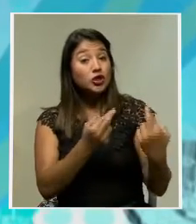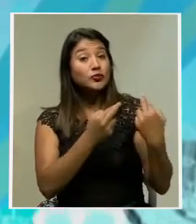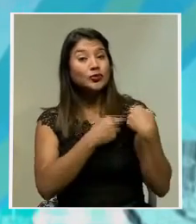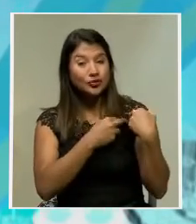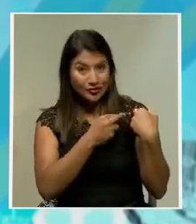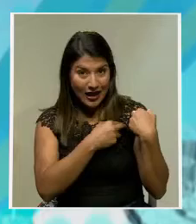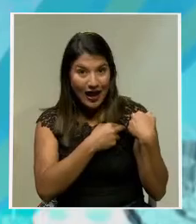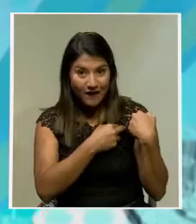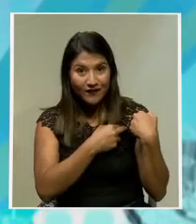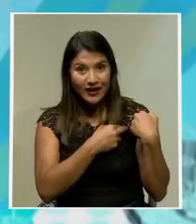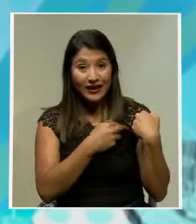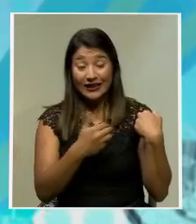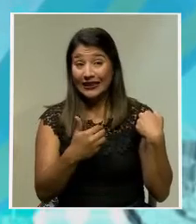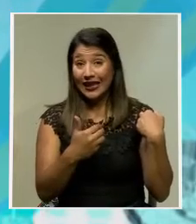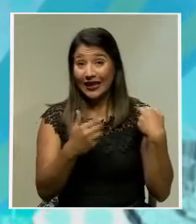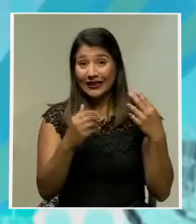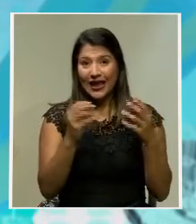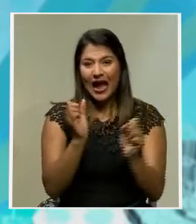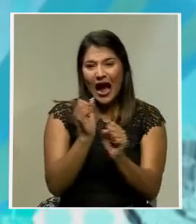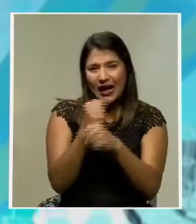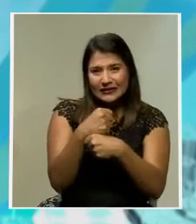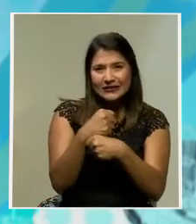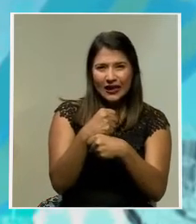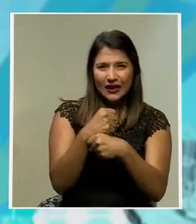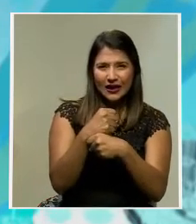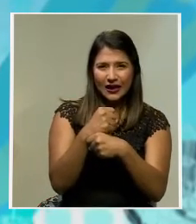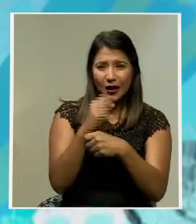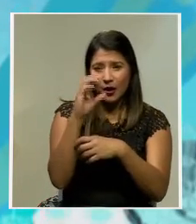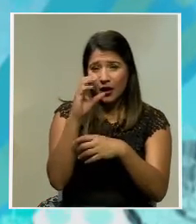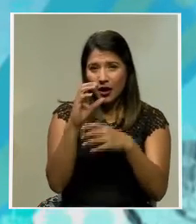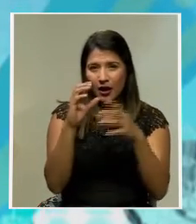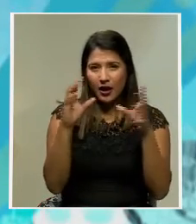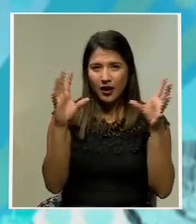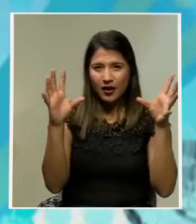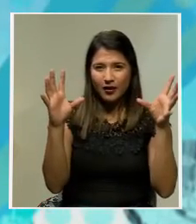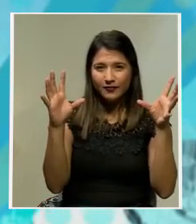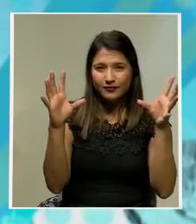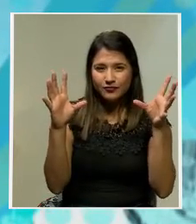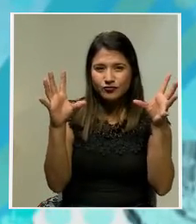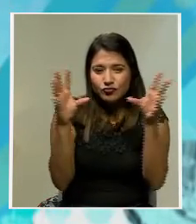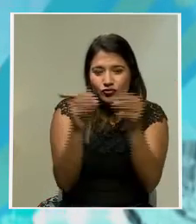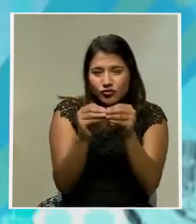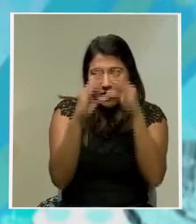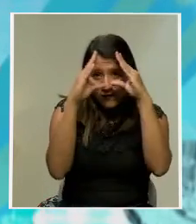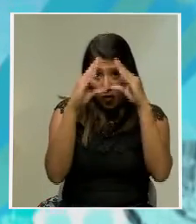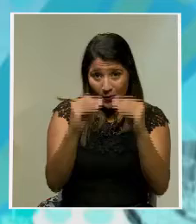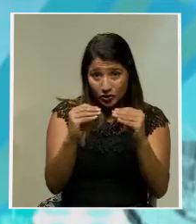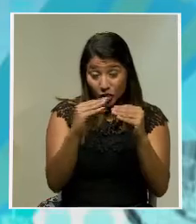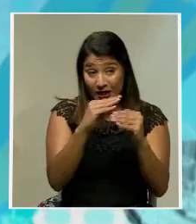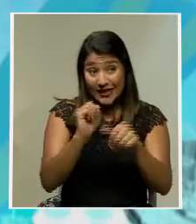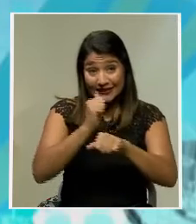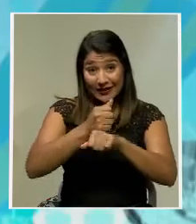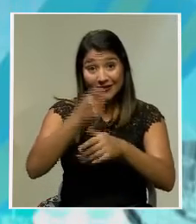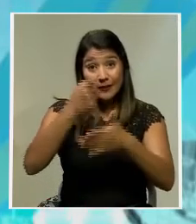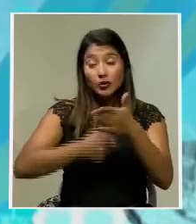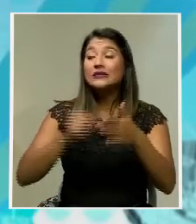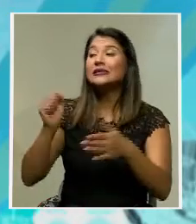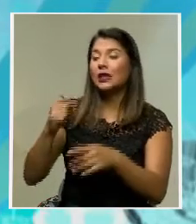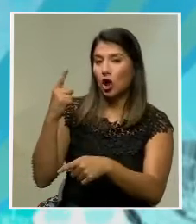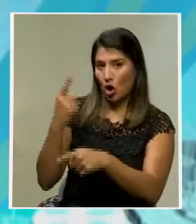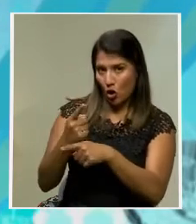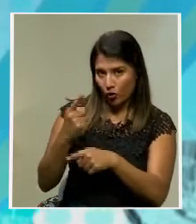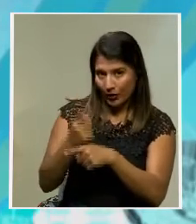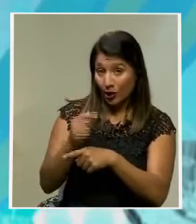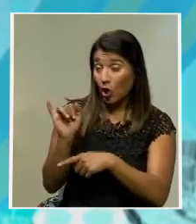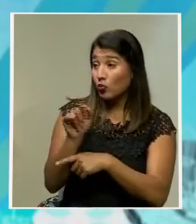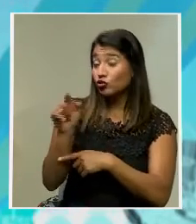consolidaría toda esta información, haría los cruces y impondría el impuesto. Así como usted lo está diciendo, tal cual como